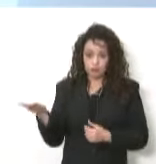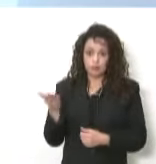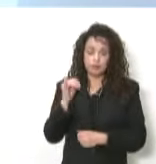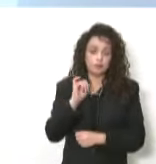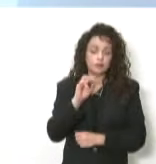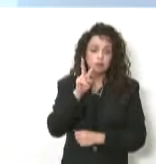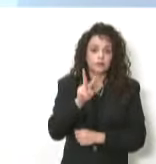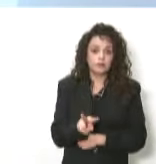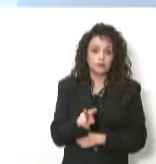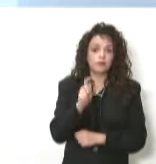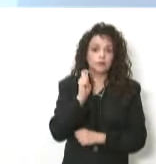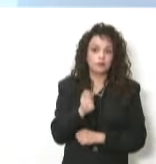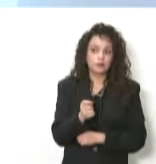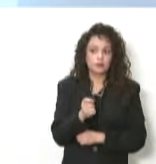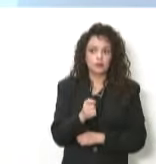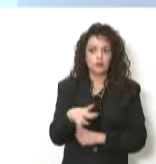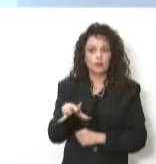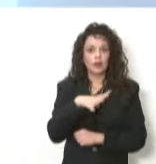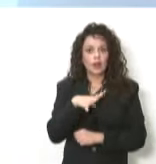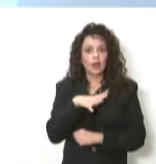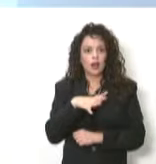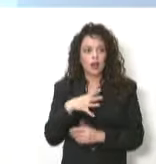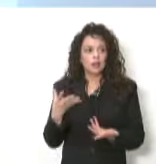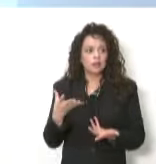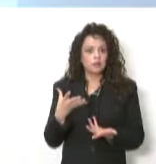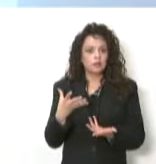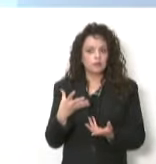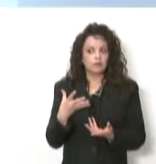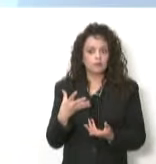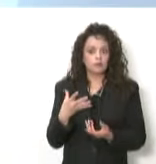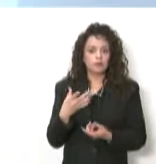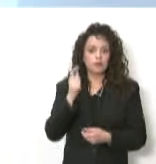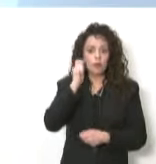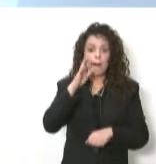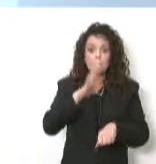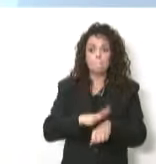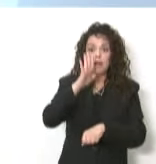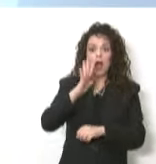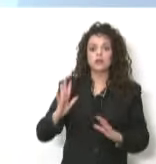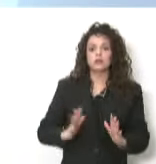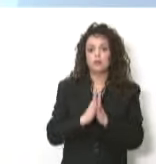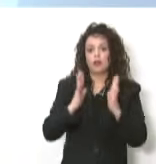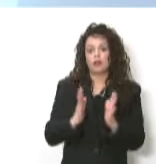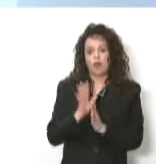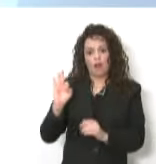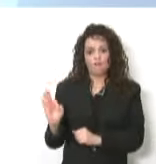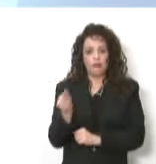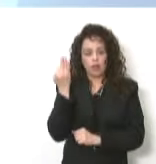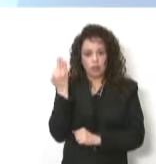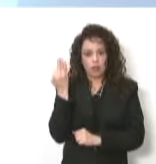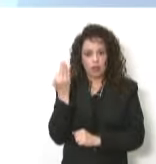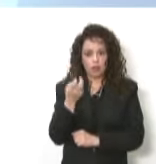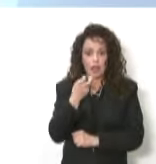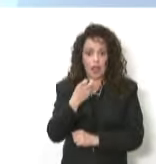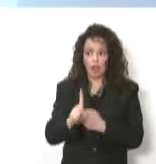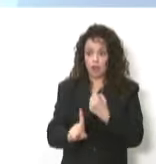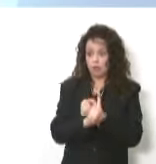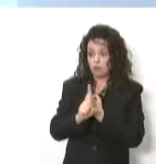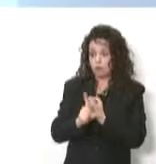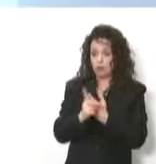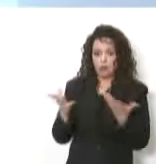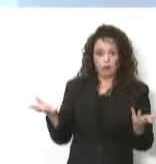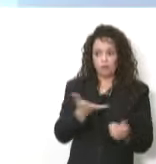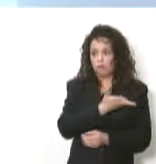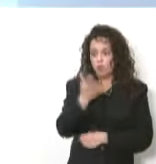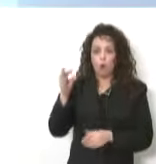tiene predominante participación federal. Y pues sí, las consecuencias pavorosas que todavía nos deben causar a